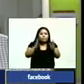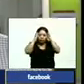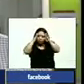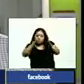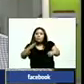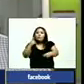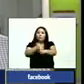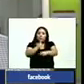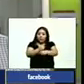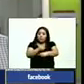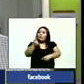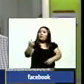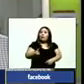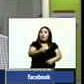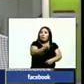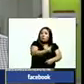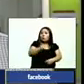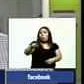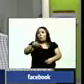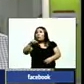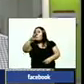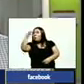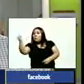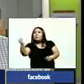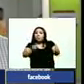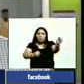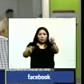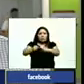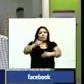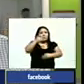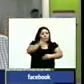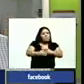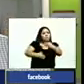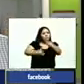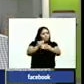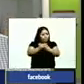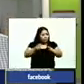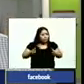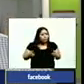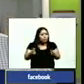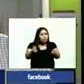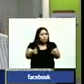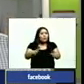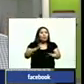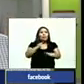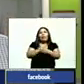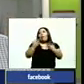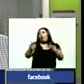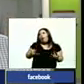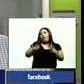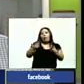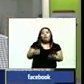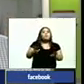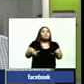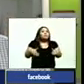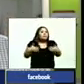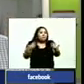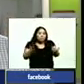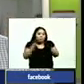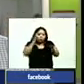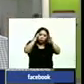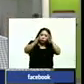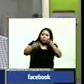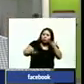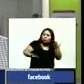los salvadoreños y los turistas se merecen. Los procesos tienen que ser ágiles, evitar demoras y que sobre todo el trato